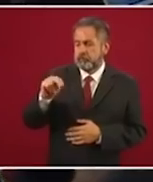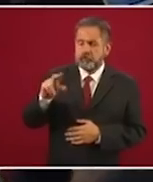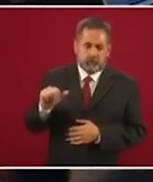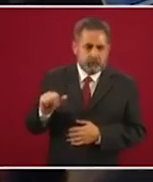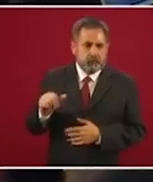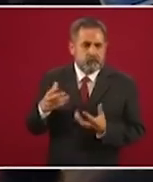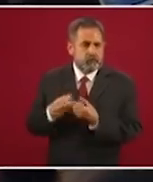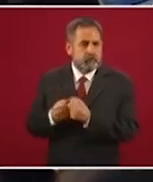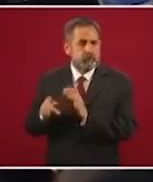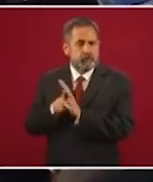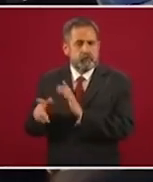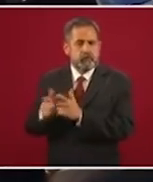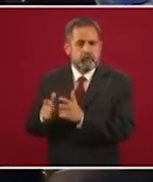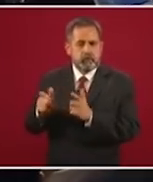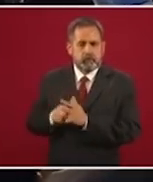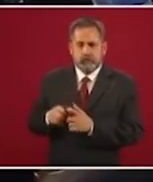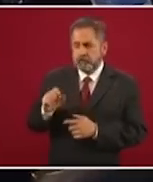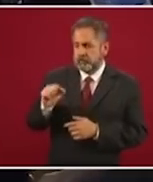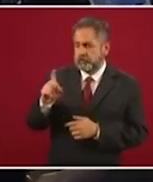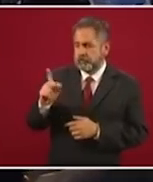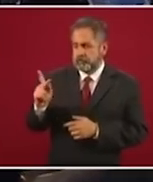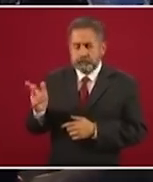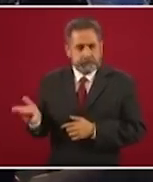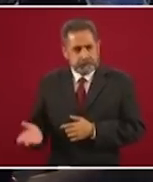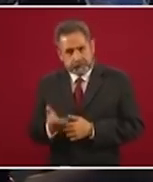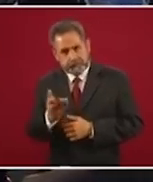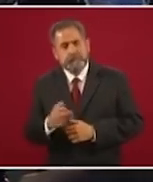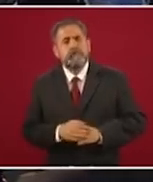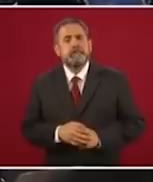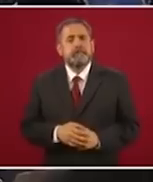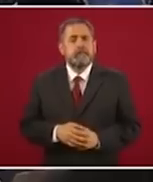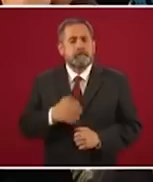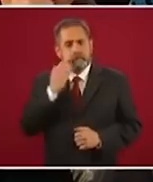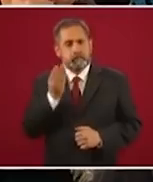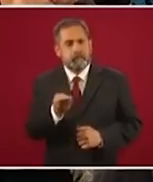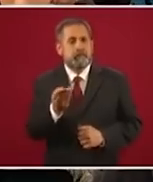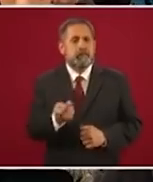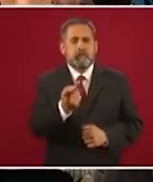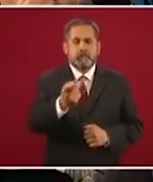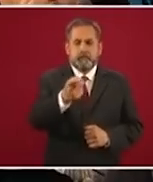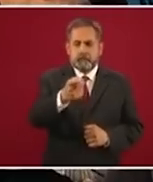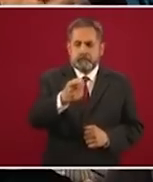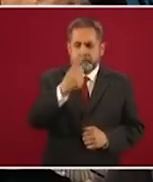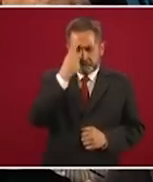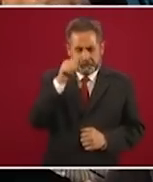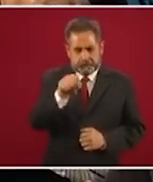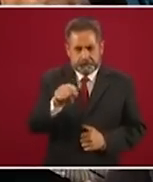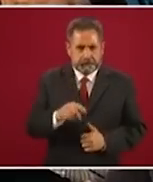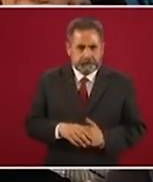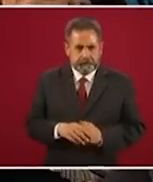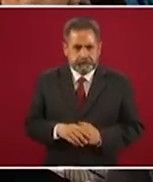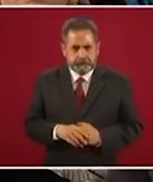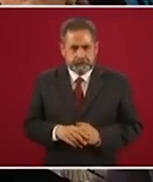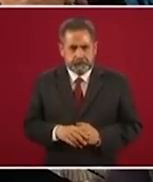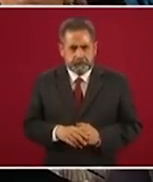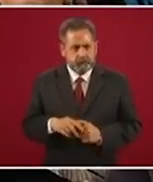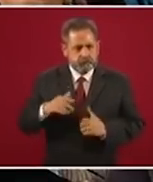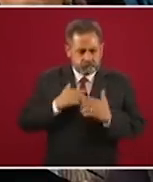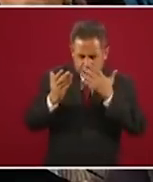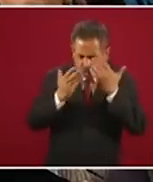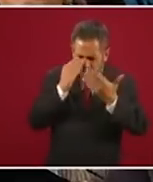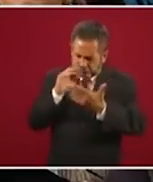Análisis Económico, Grupo SDP. Yo quisiera preguntarle, he estado